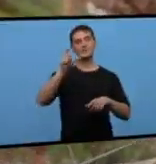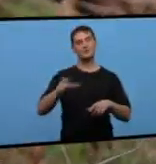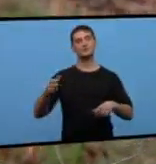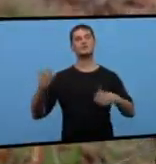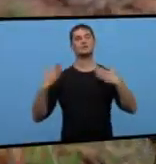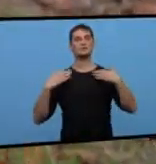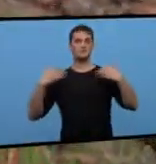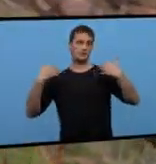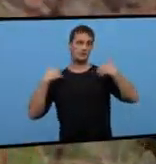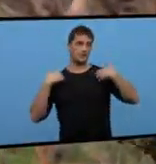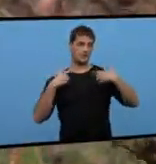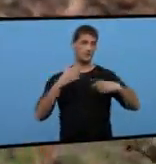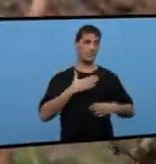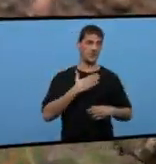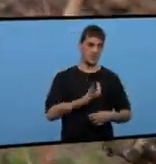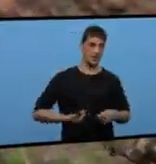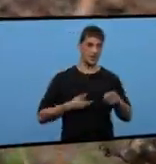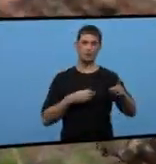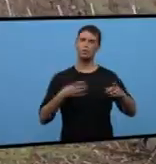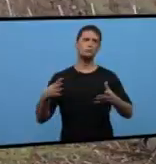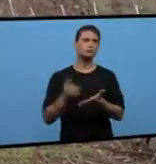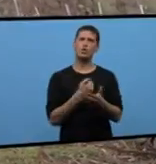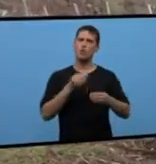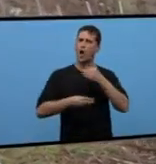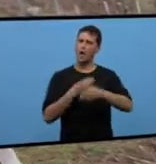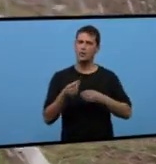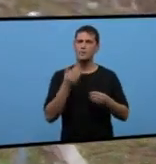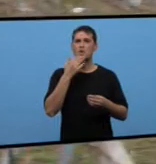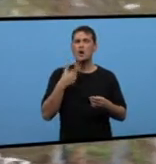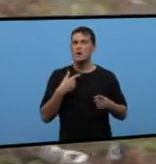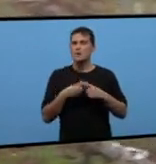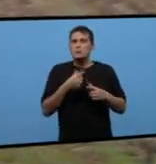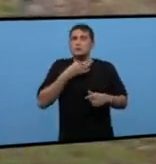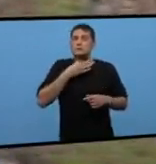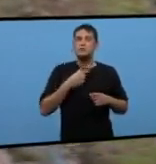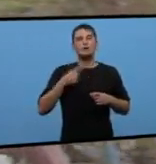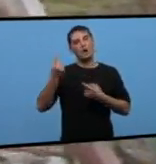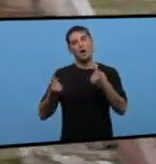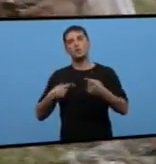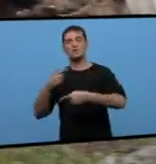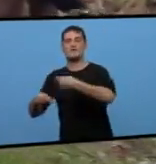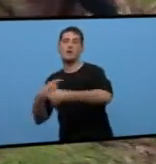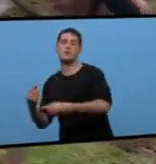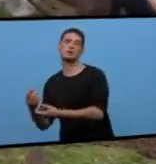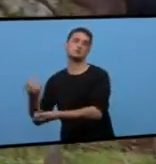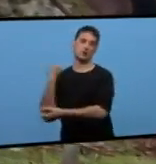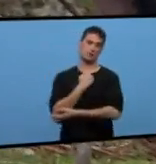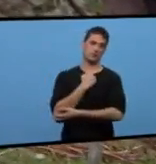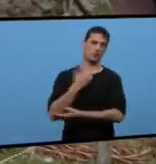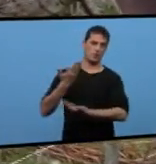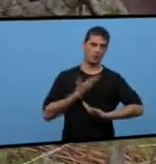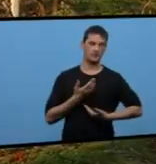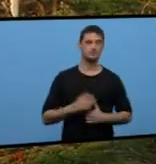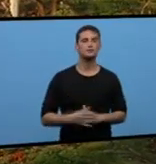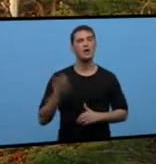Chantada, realiza a práctica totalidade do traballo. Cando hai moito apuro, axúdanlle familiares e algún persoal contratado temporalmente. Antes dedicábame